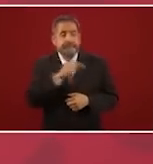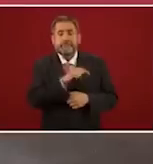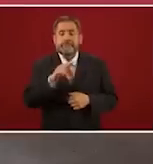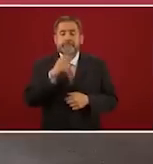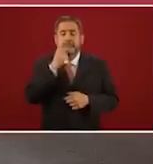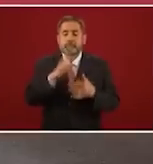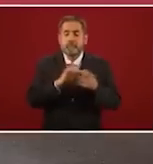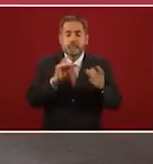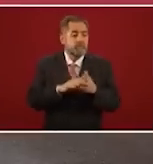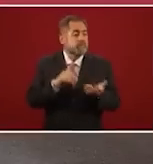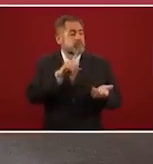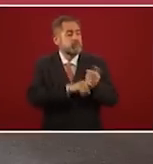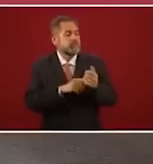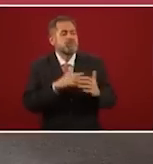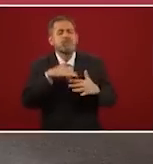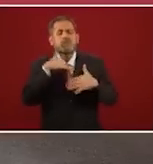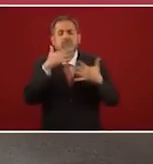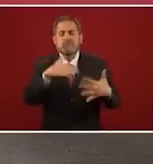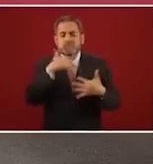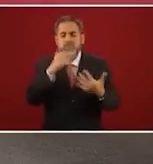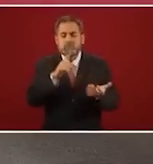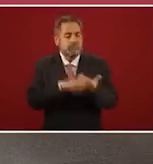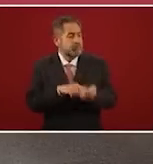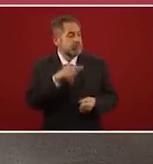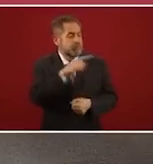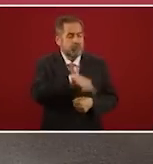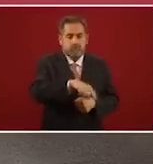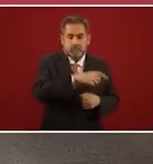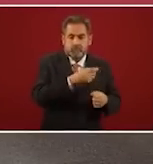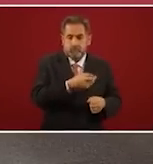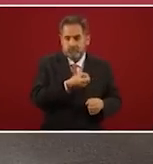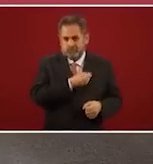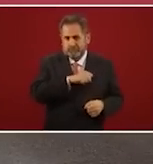habla de la gran corrupción que ha habido en el sector de la salud.